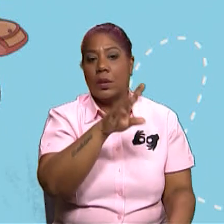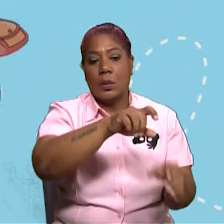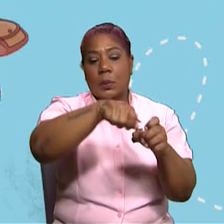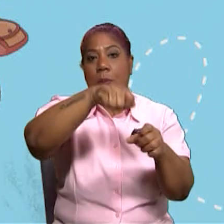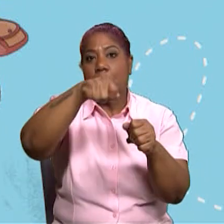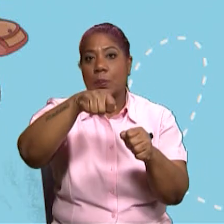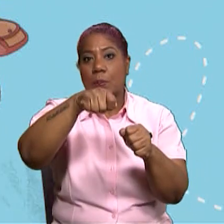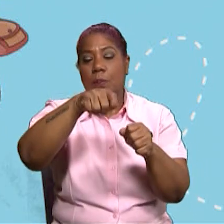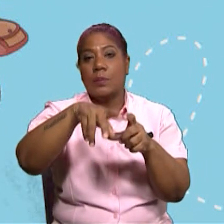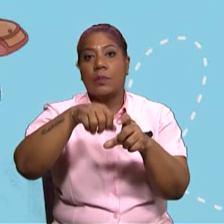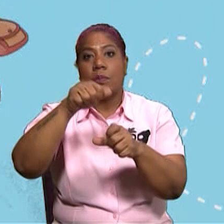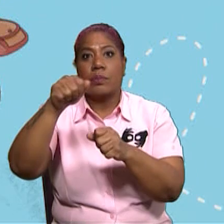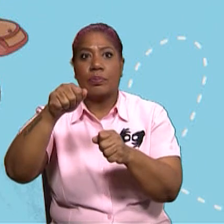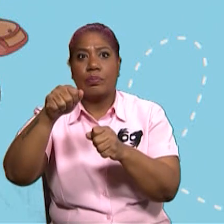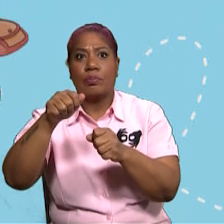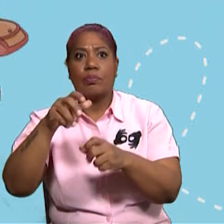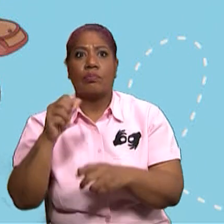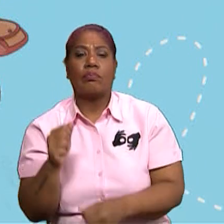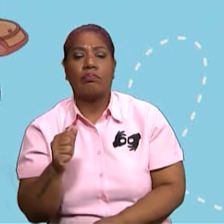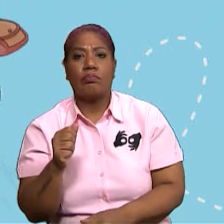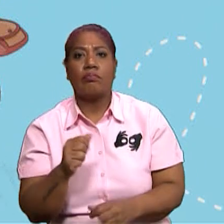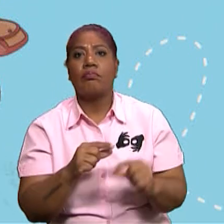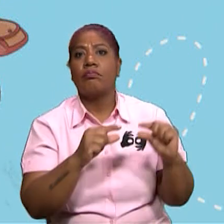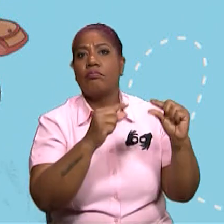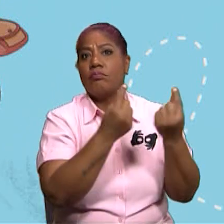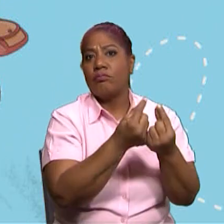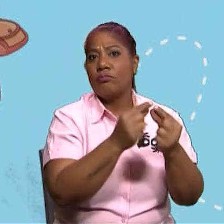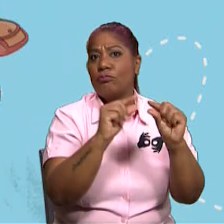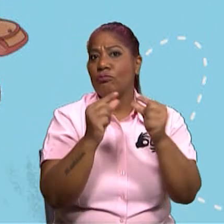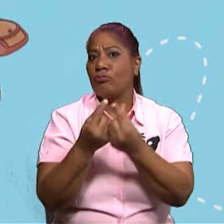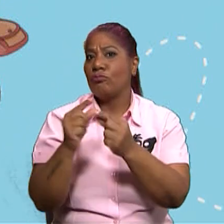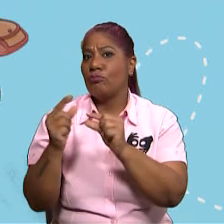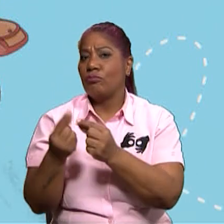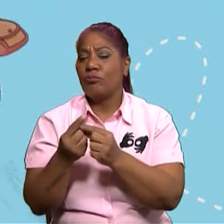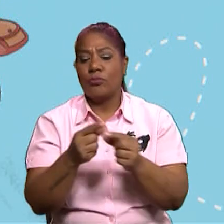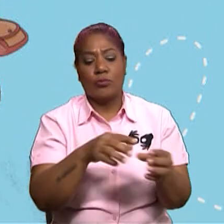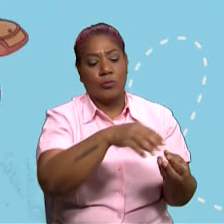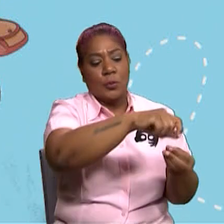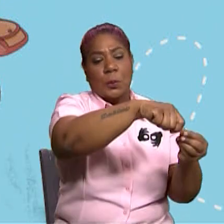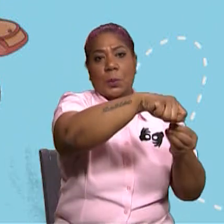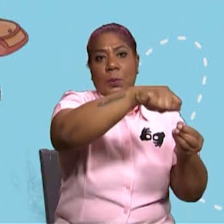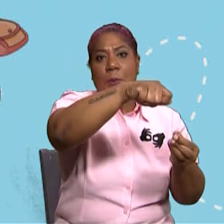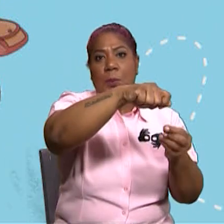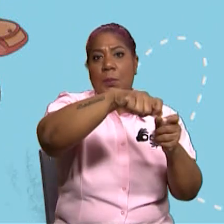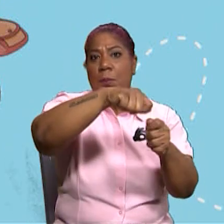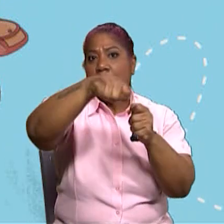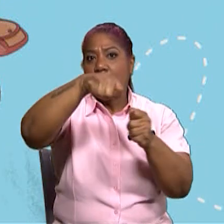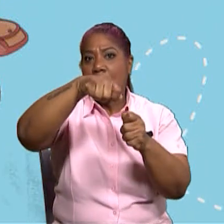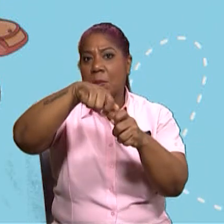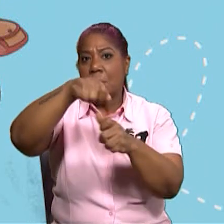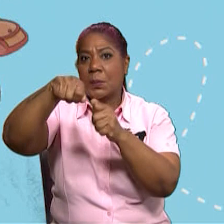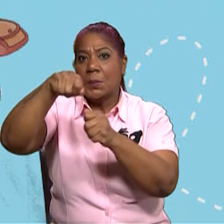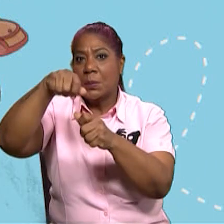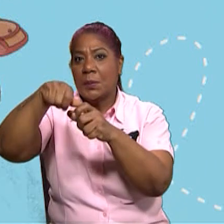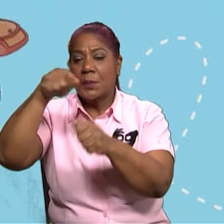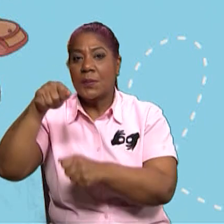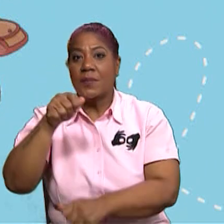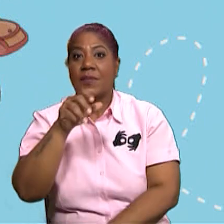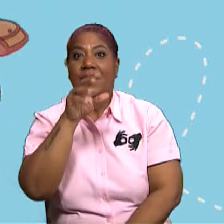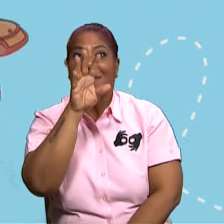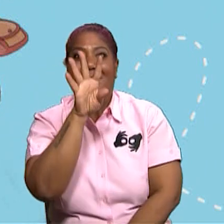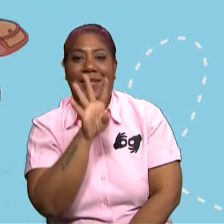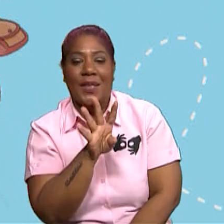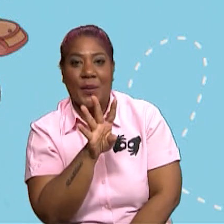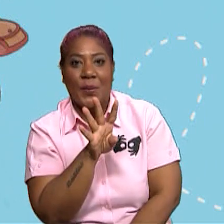tendrá Juan? Las galletas se agrupan en 4 unidades por bolsitas. Entonces yo tengo una representación de las